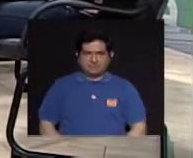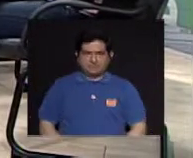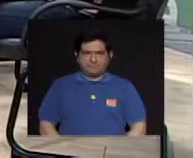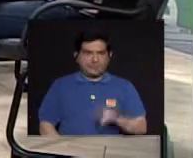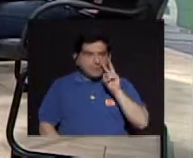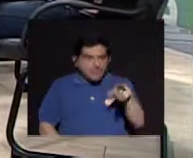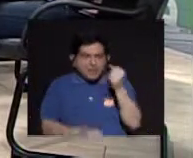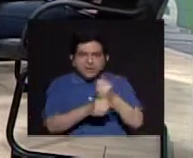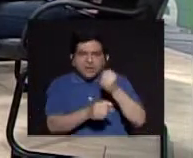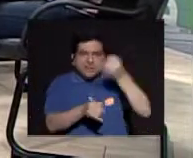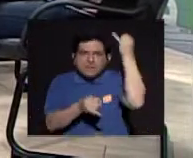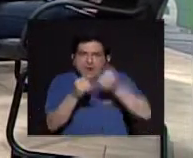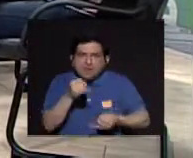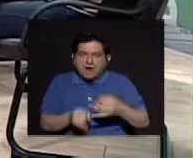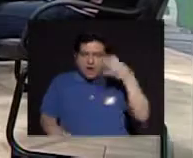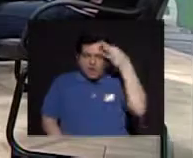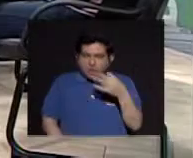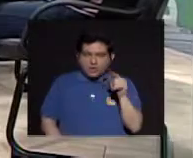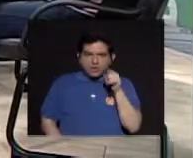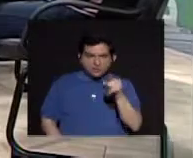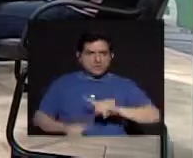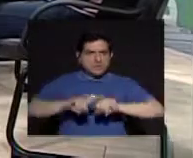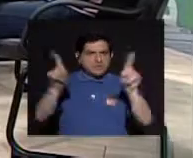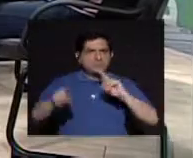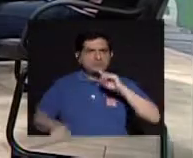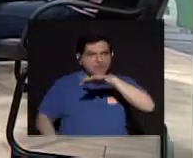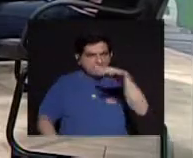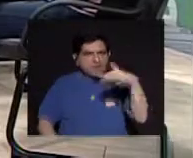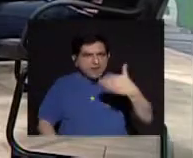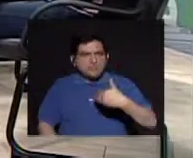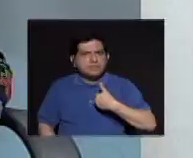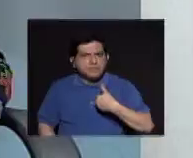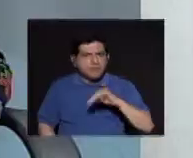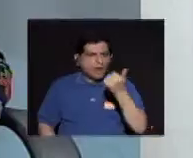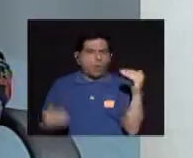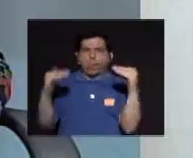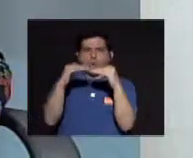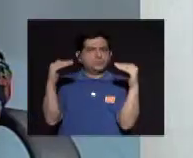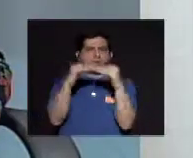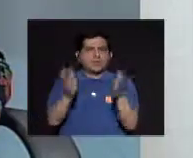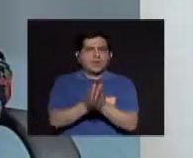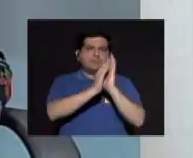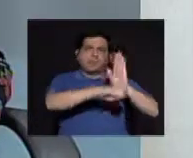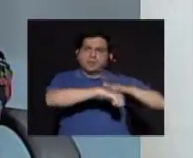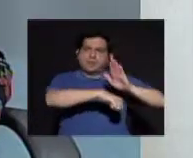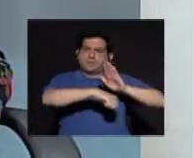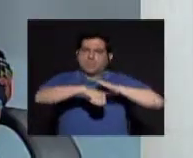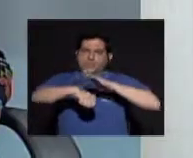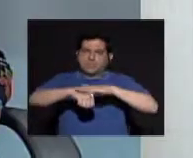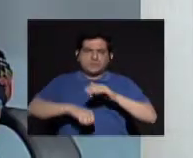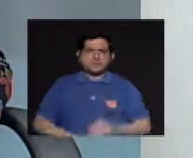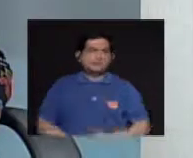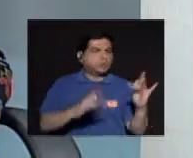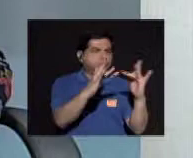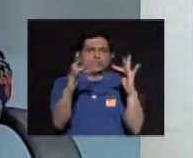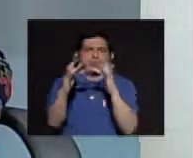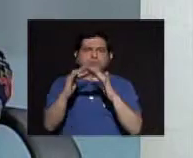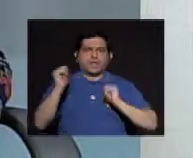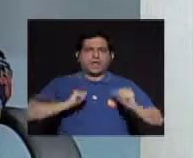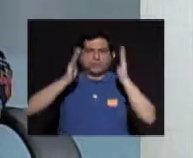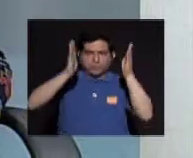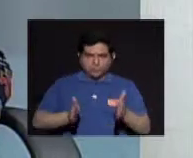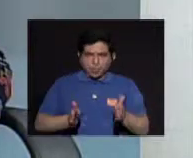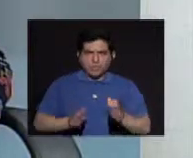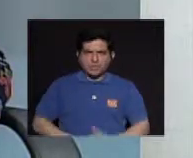llegar. Y viendo el producto final, me imagino que ustedes tuvieron otra realidad, o sea, es otro nivel para pedir permisos, otro nivel